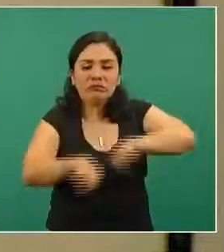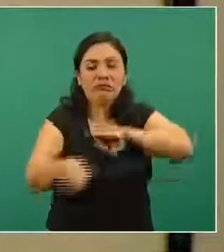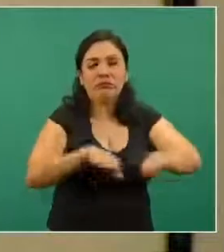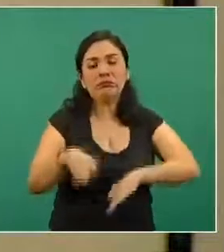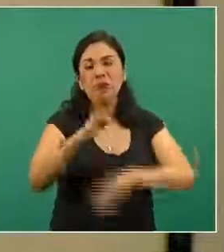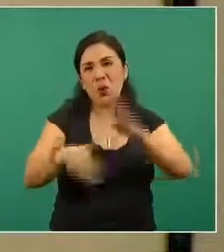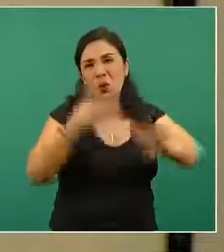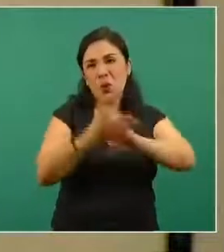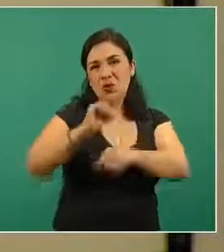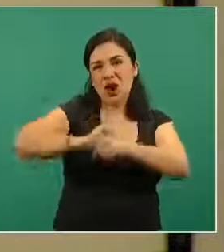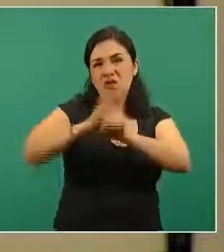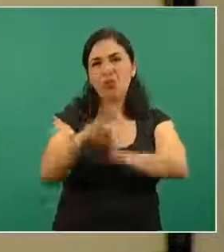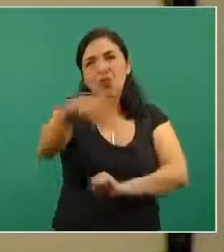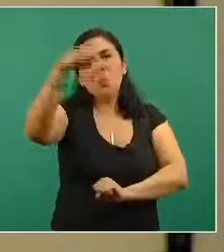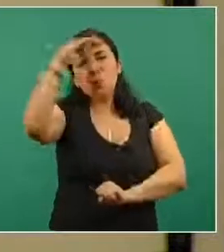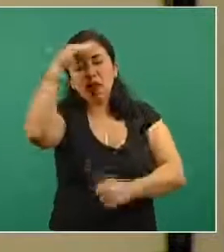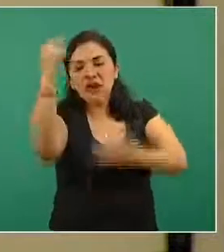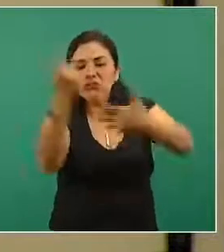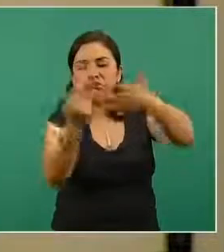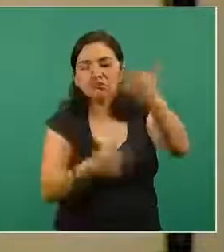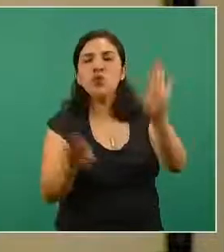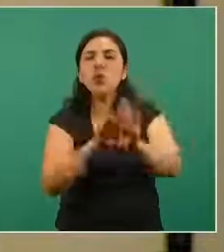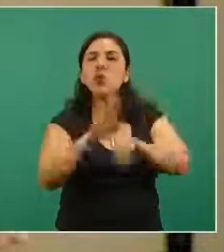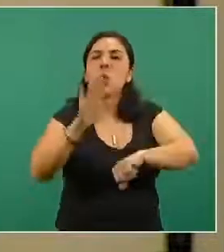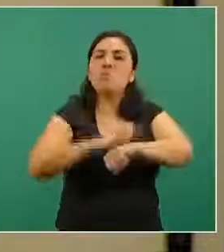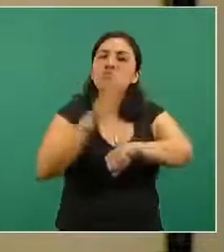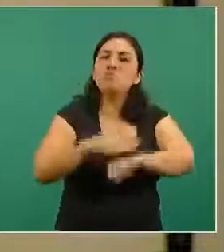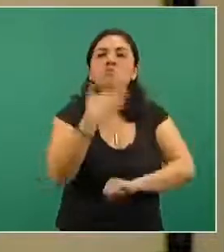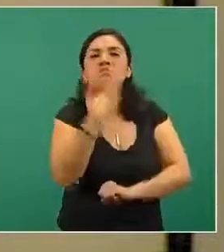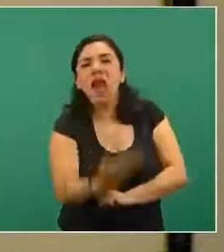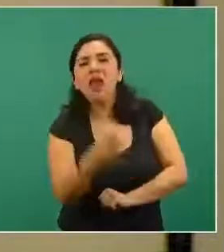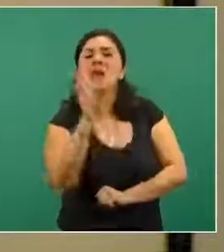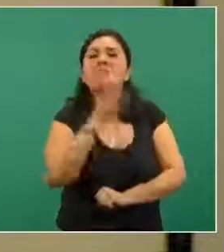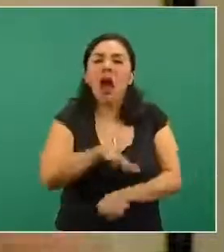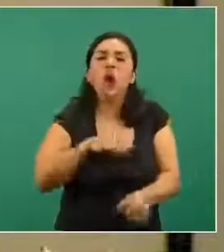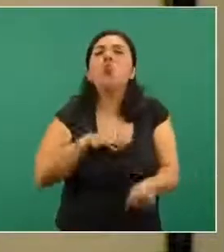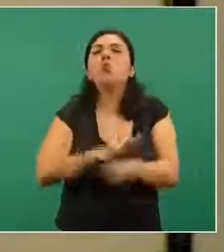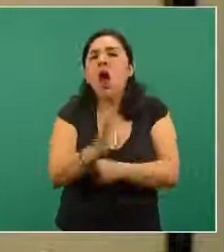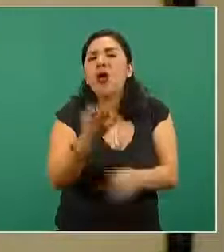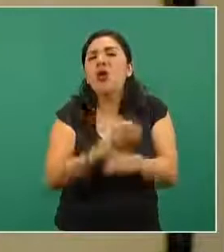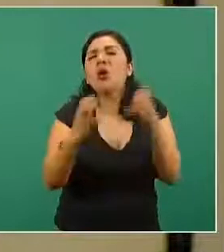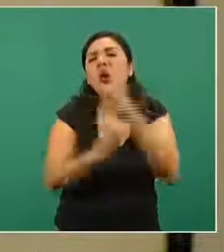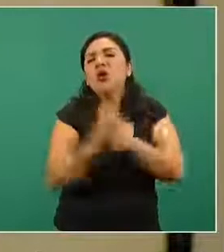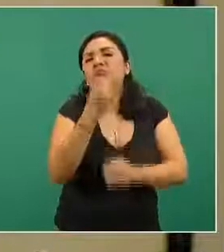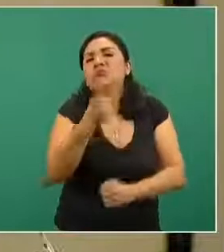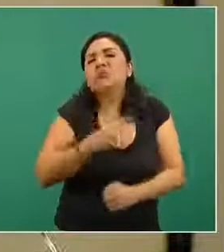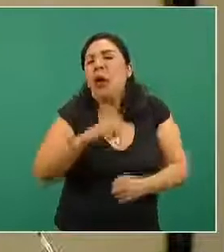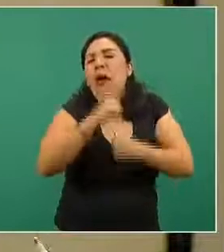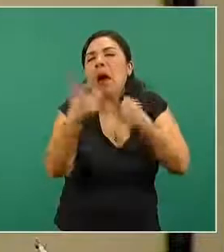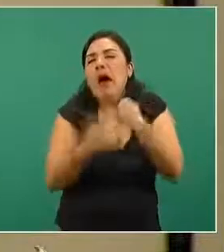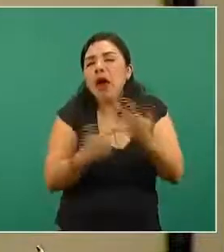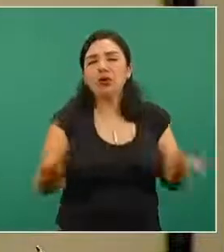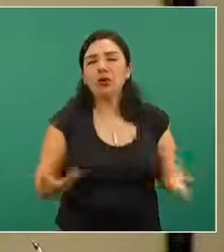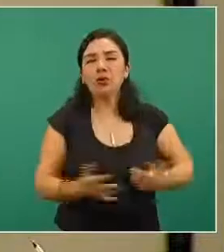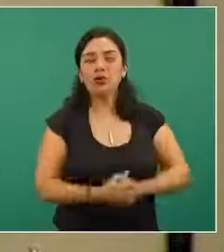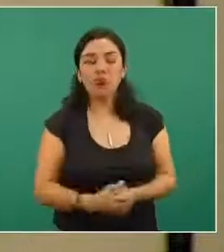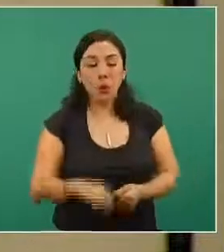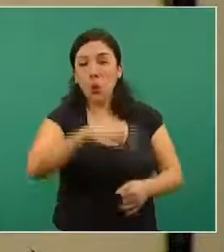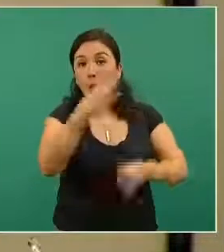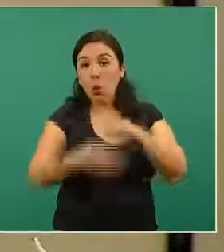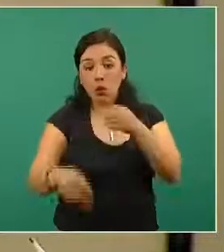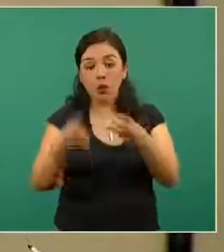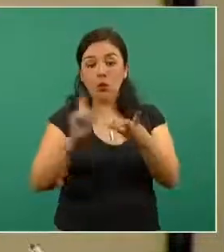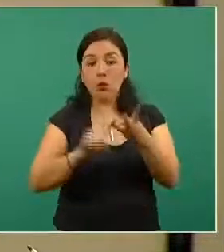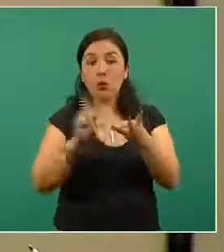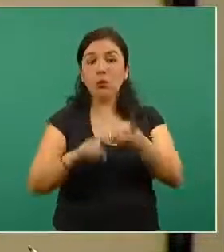los puntos que ustedes dirían como aciertos? ¿Cuáles son los errores o cosas que hubieran corregido? Y por